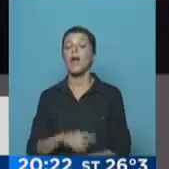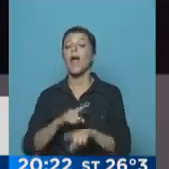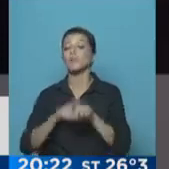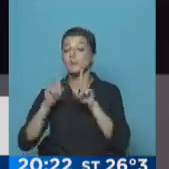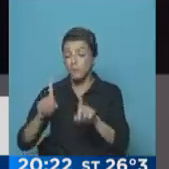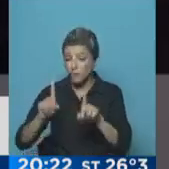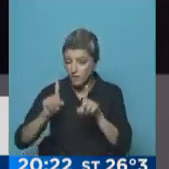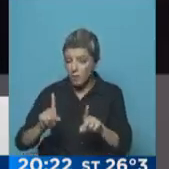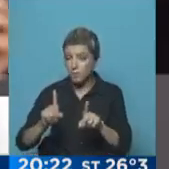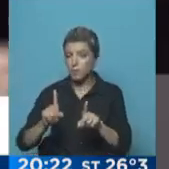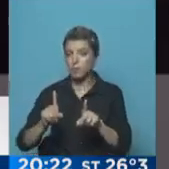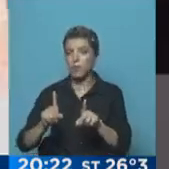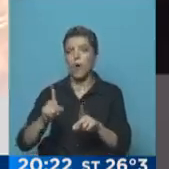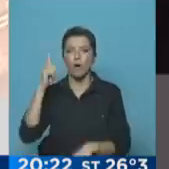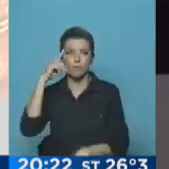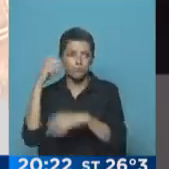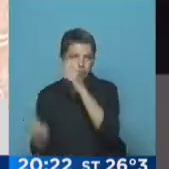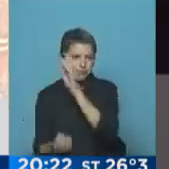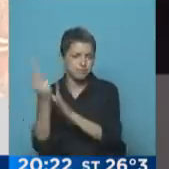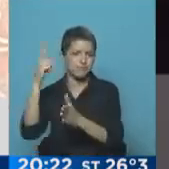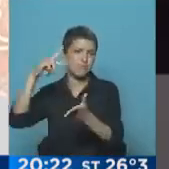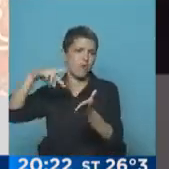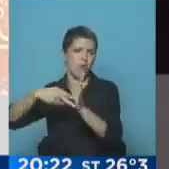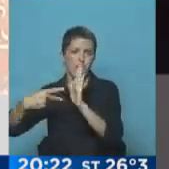comienzan a surgir los primeros problemas,